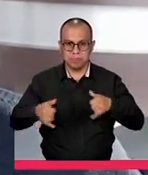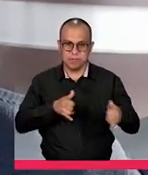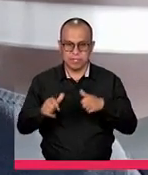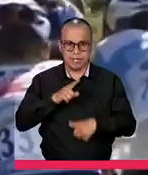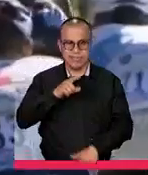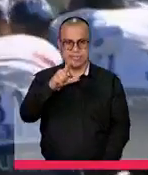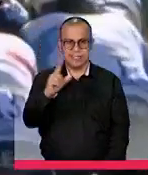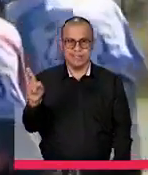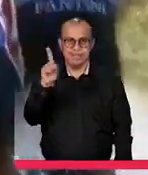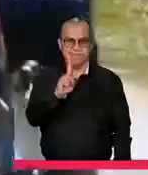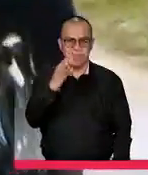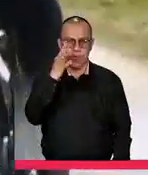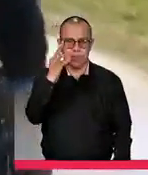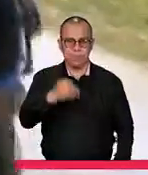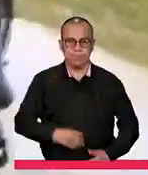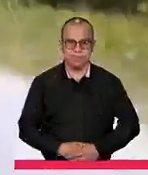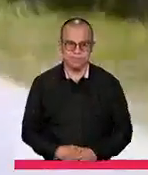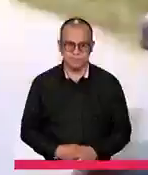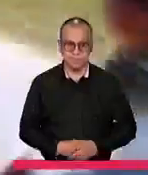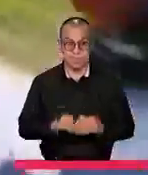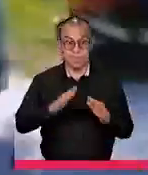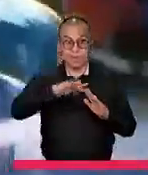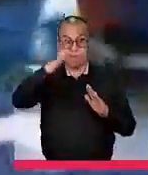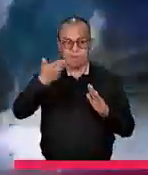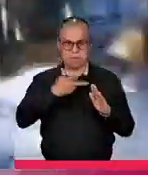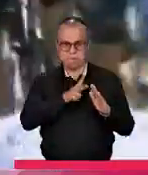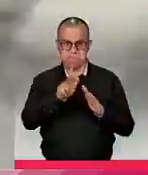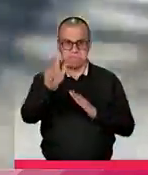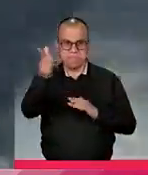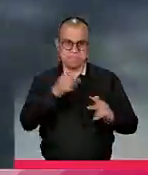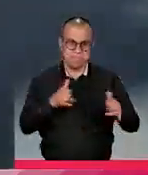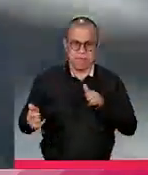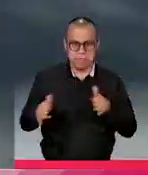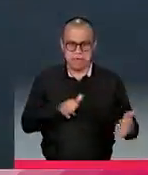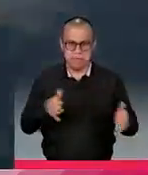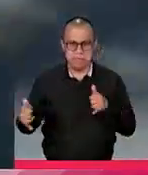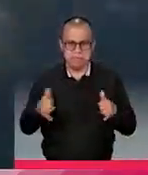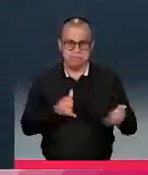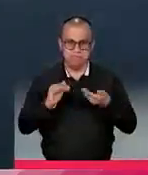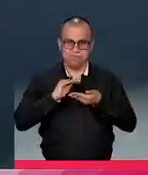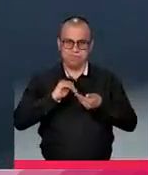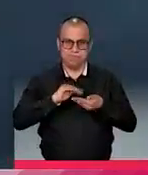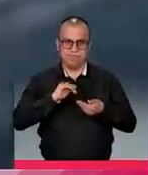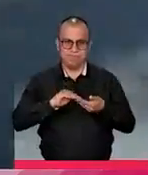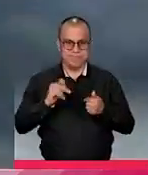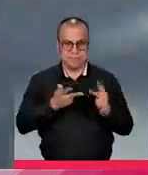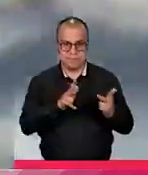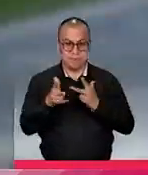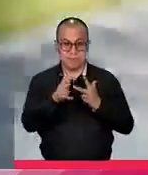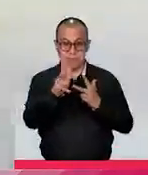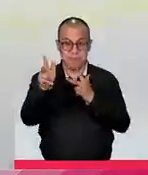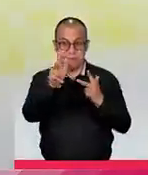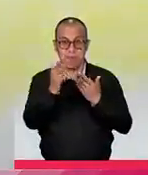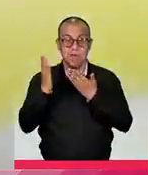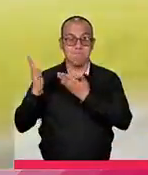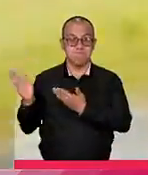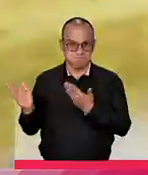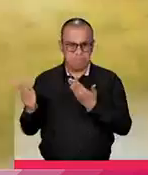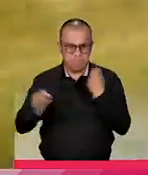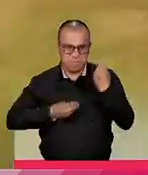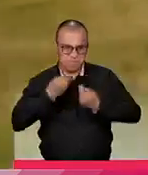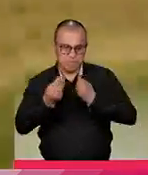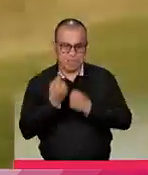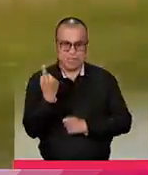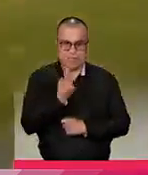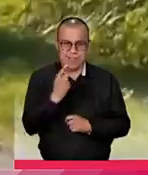líder. Jornada de media montaña para la caravana del Tour, que facilitó las cosas para la fuga. Marc Hirschi del Somme rodó en solitario